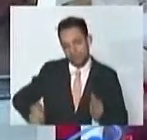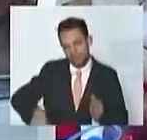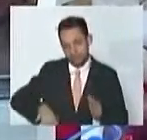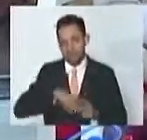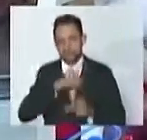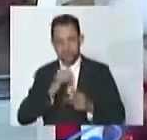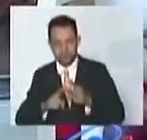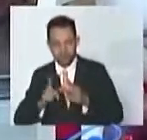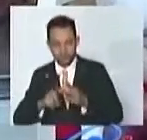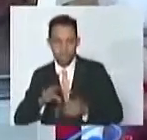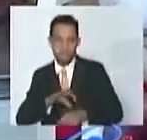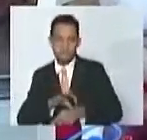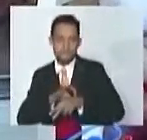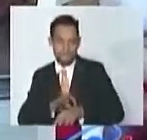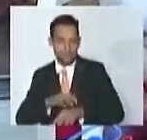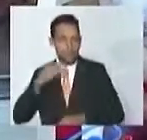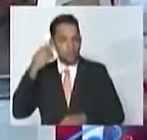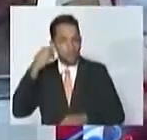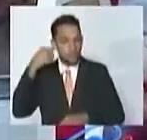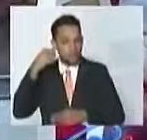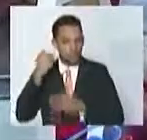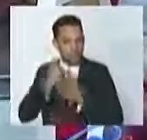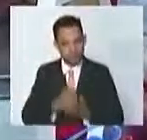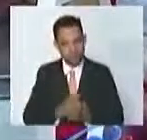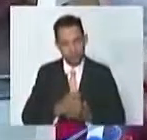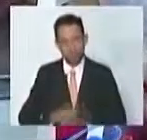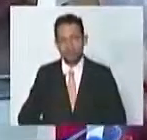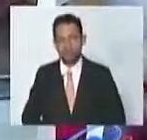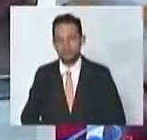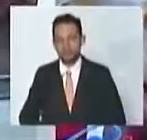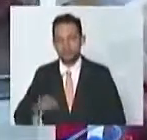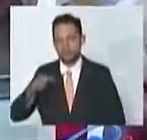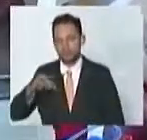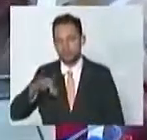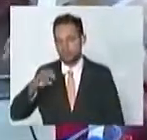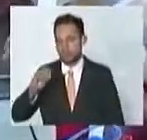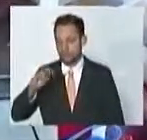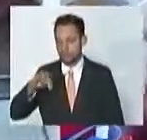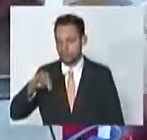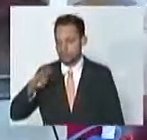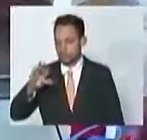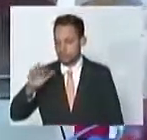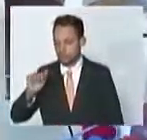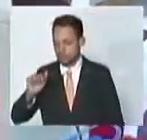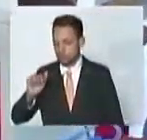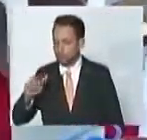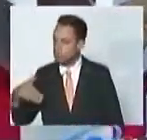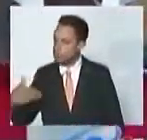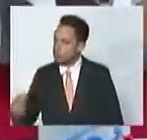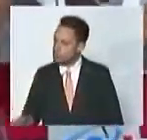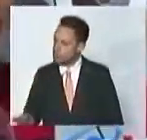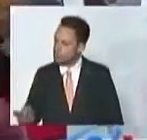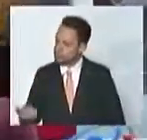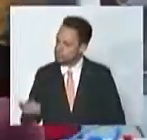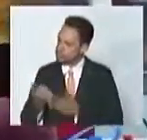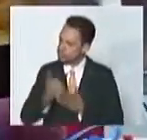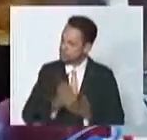fonoaudióloga para que pudiera ayudarme dentro de ese proceso. Mónica, entonces ahí, ¿cómo juega el papel la fonoaudiología?